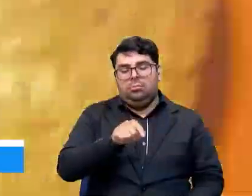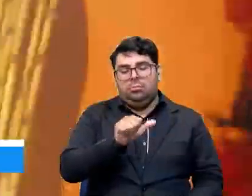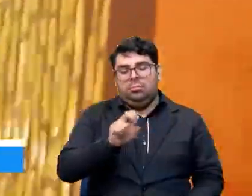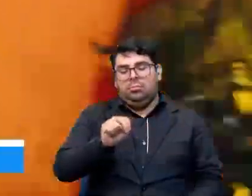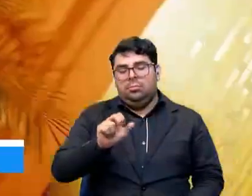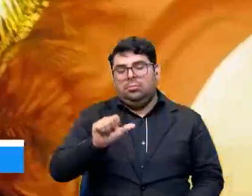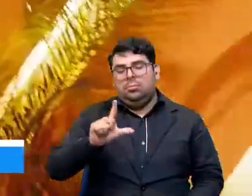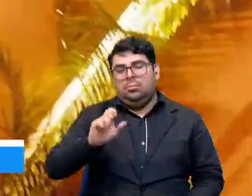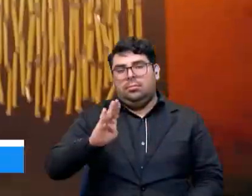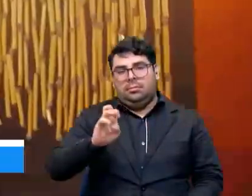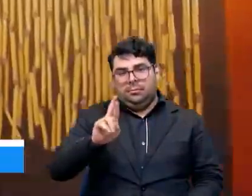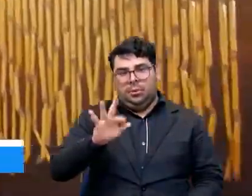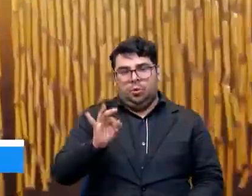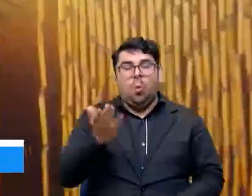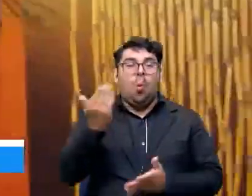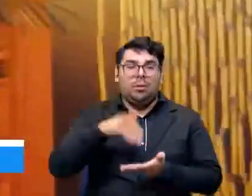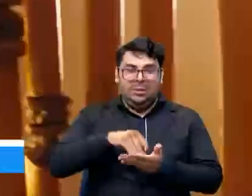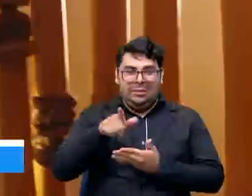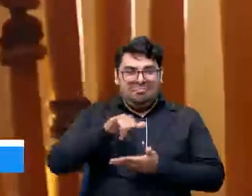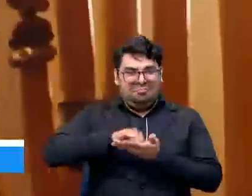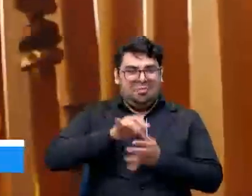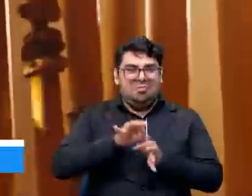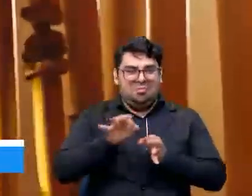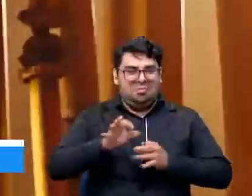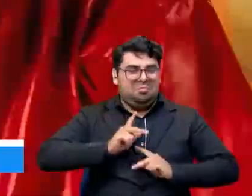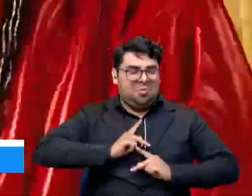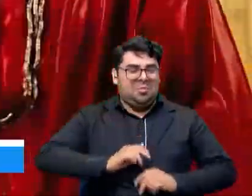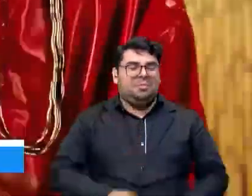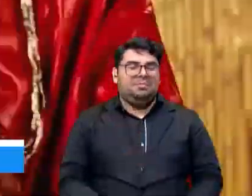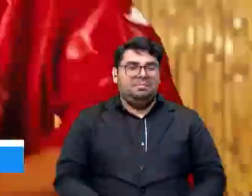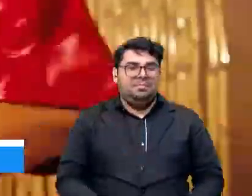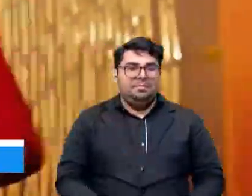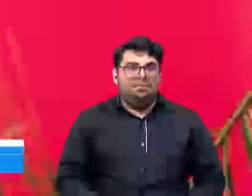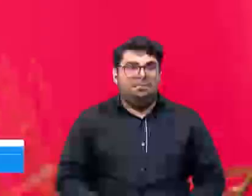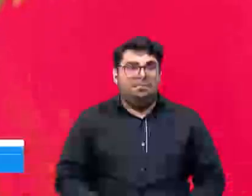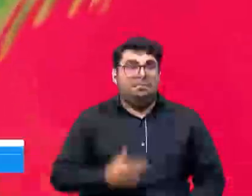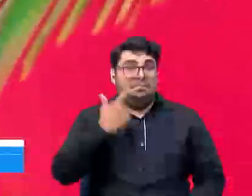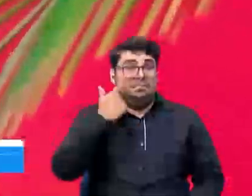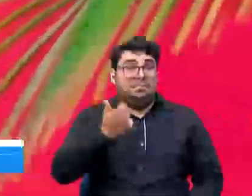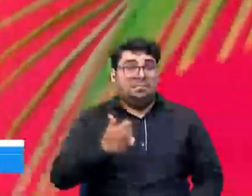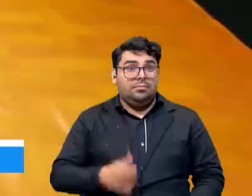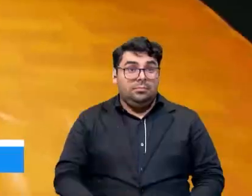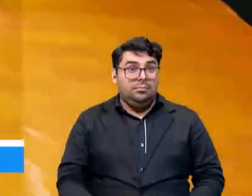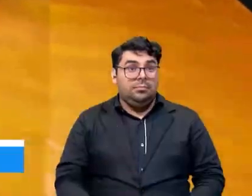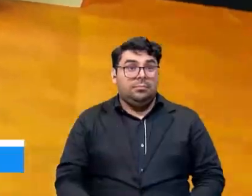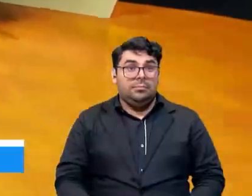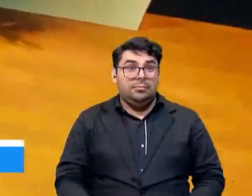rico, volver a la tierra. Volver a la tierrita como siempre. Bueno, qué chévere que pues